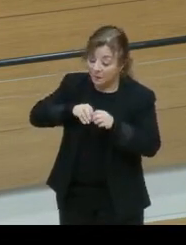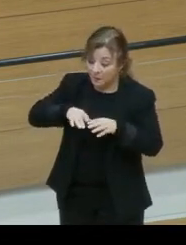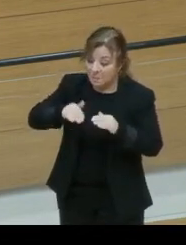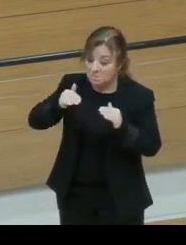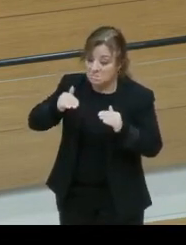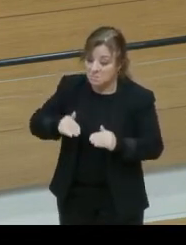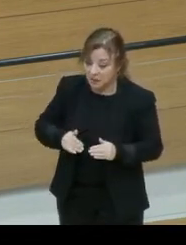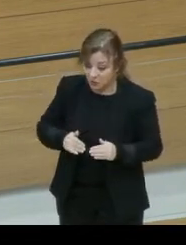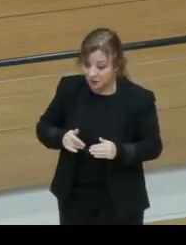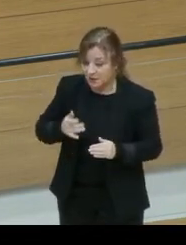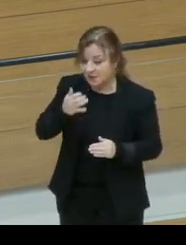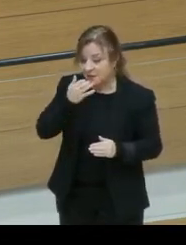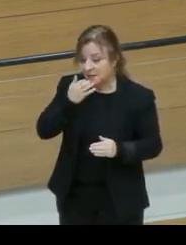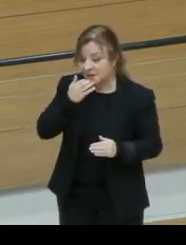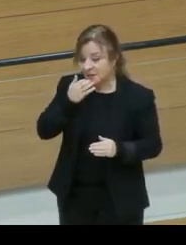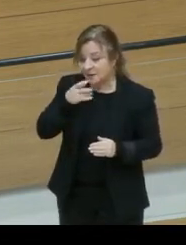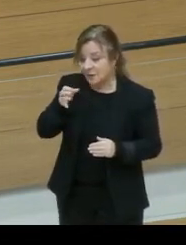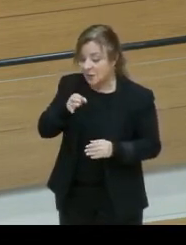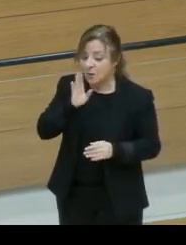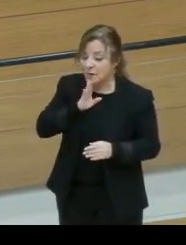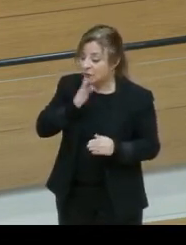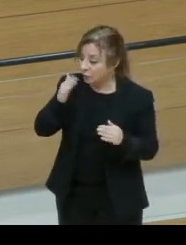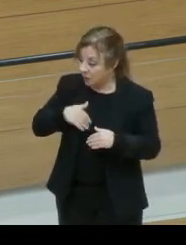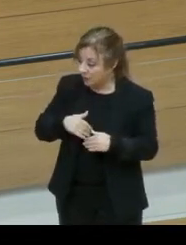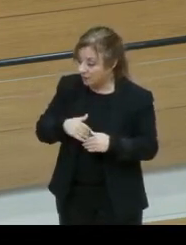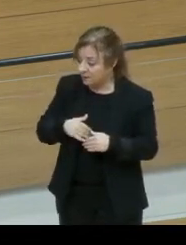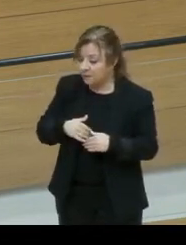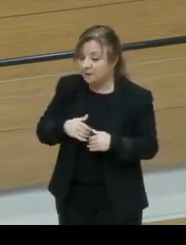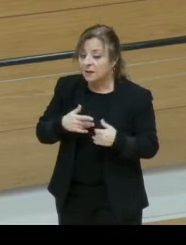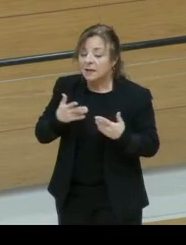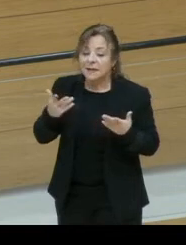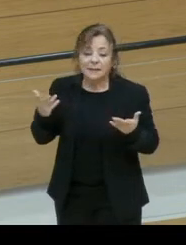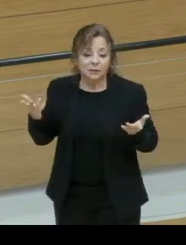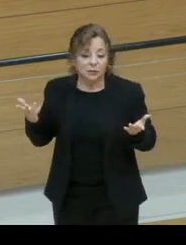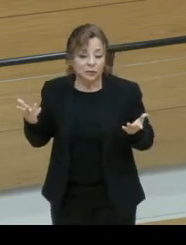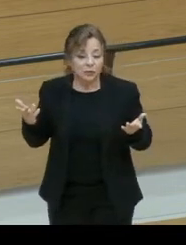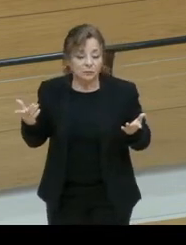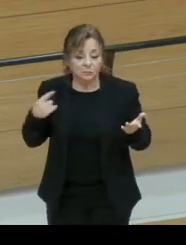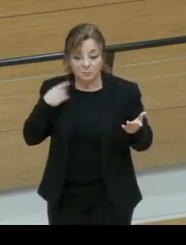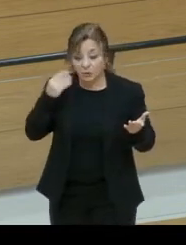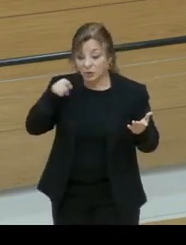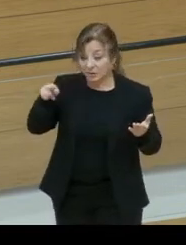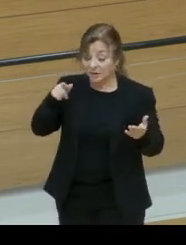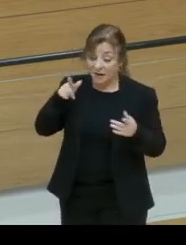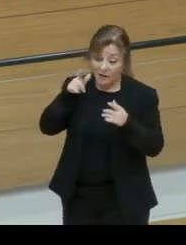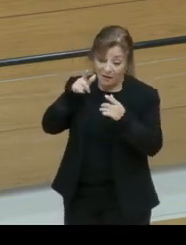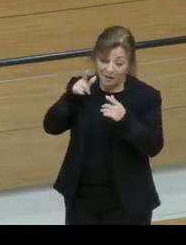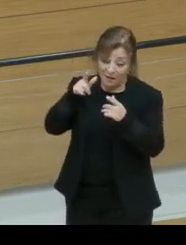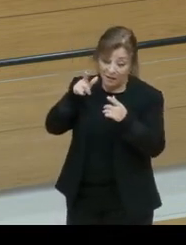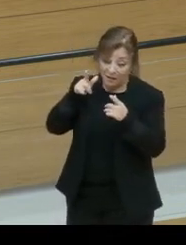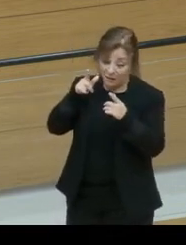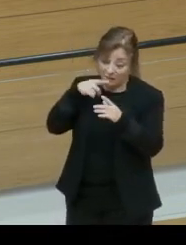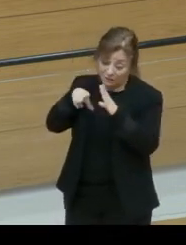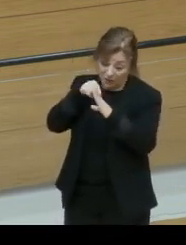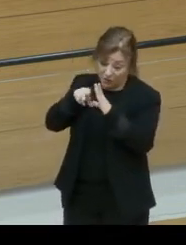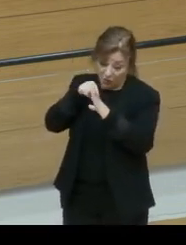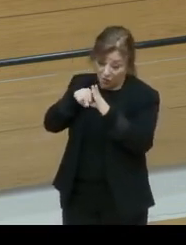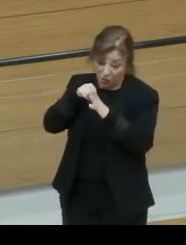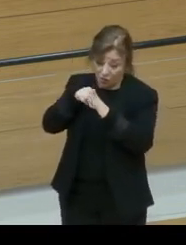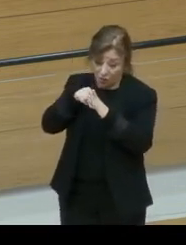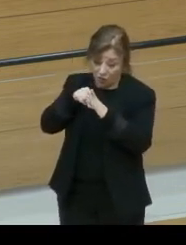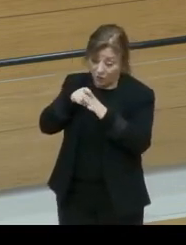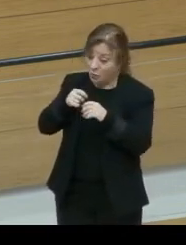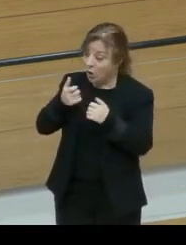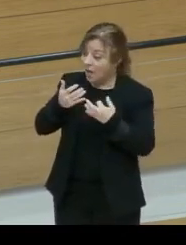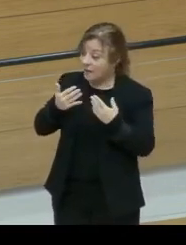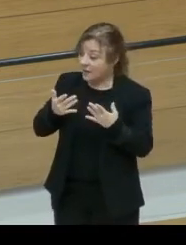menos que si no estuvieran esas células madres. Sí. Entonces, bueno, supongo que esa imagen, ese vídeo, ¿no? Está acelerado,